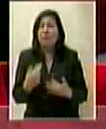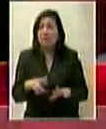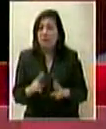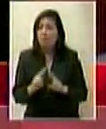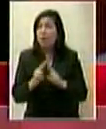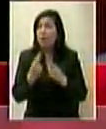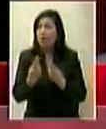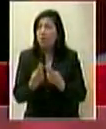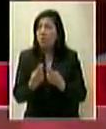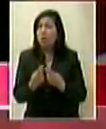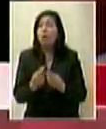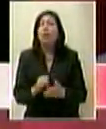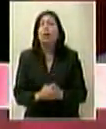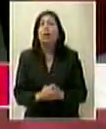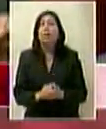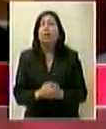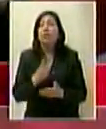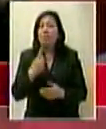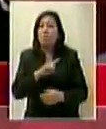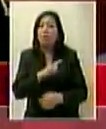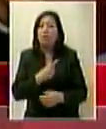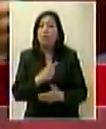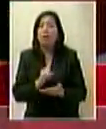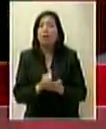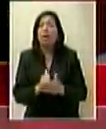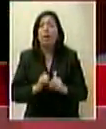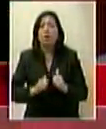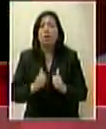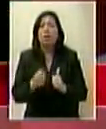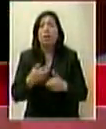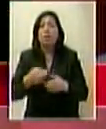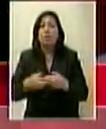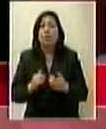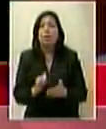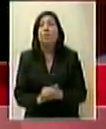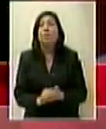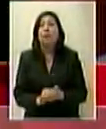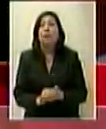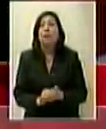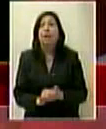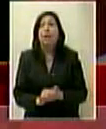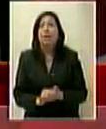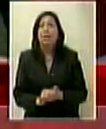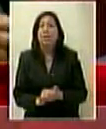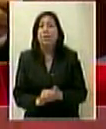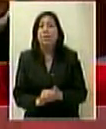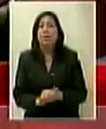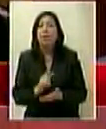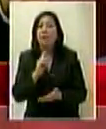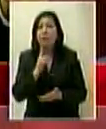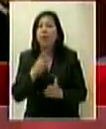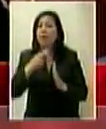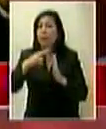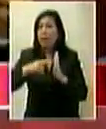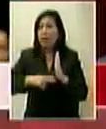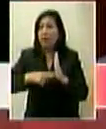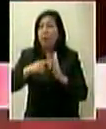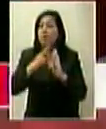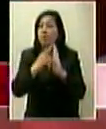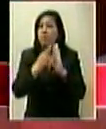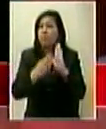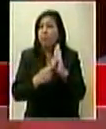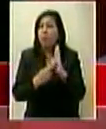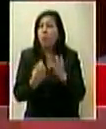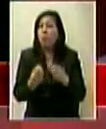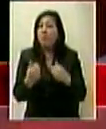reunido con el señor Contralor de la República, estamos fortaleciendo las acciones de la Procuraduría y estamos revisando la reglamentación